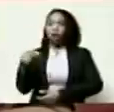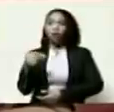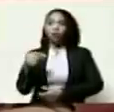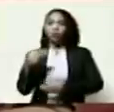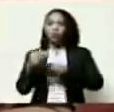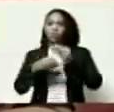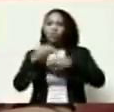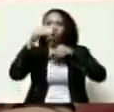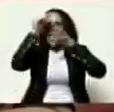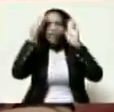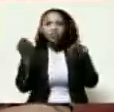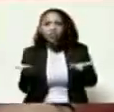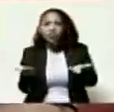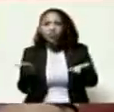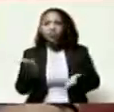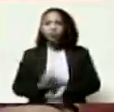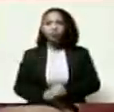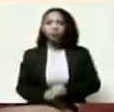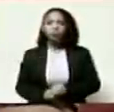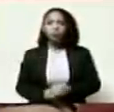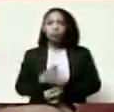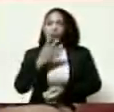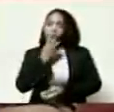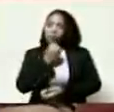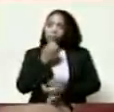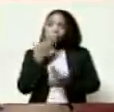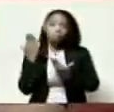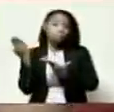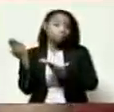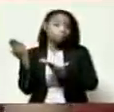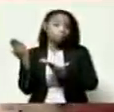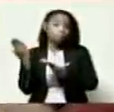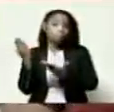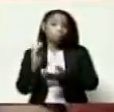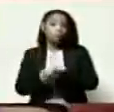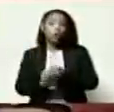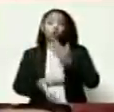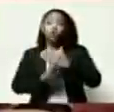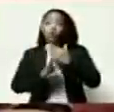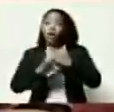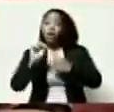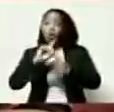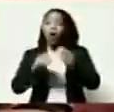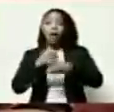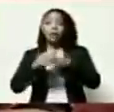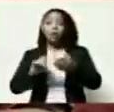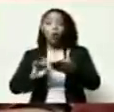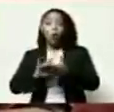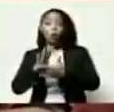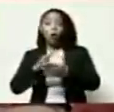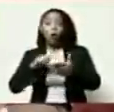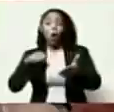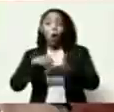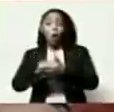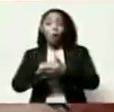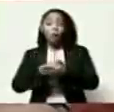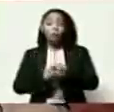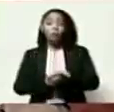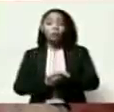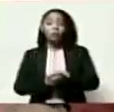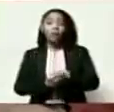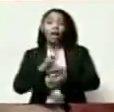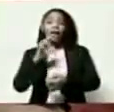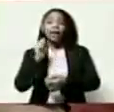cuenta. Muy triste es eso, papel muy triste. Todavía no se han sacado el golpe. Ravel anda como